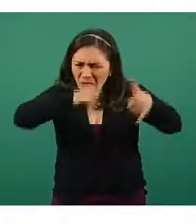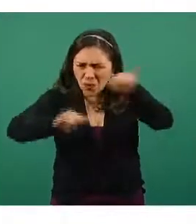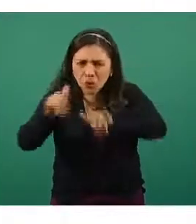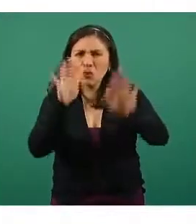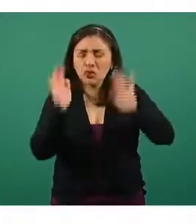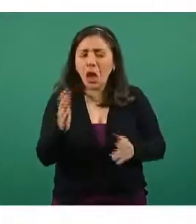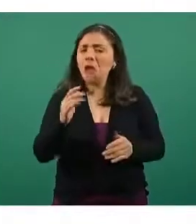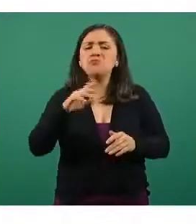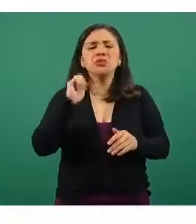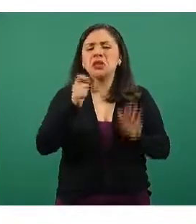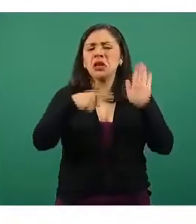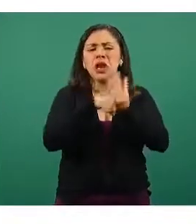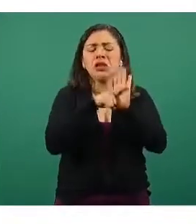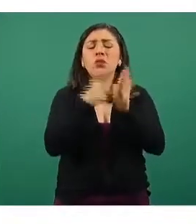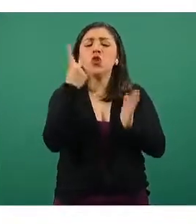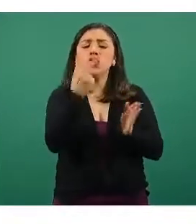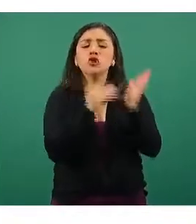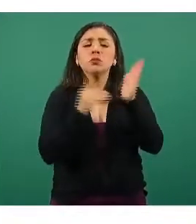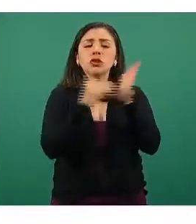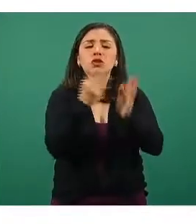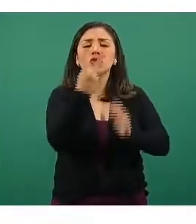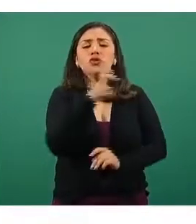SARS-CoV-2,